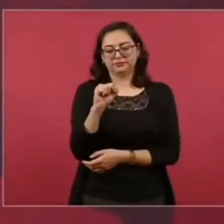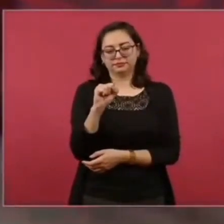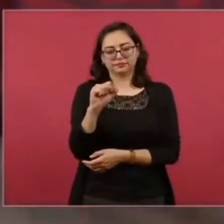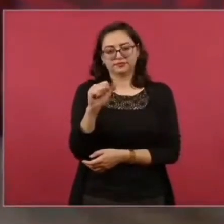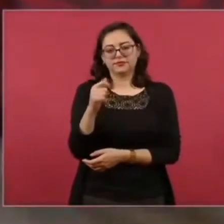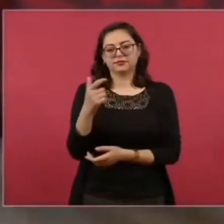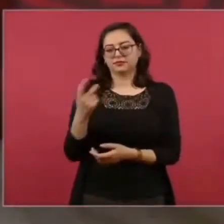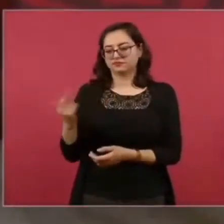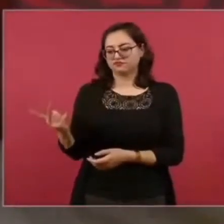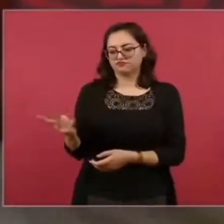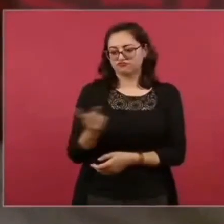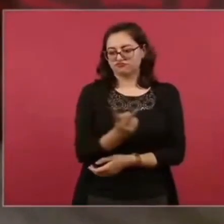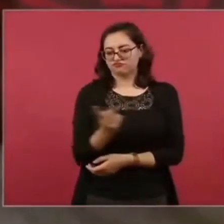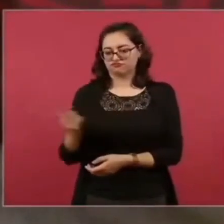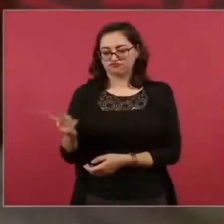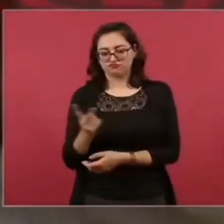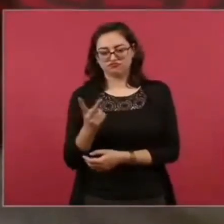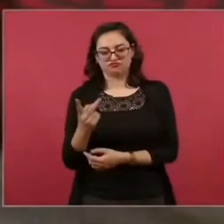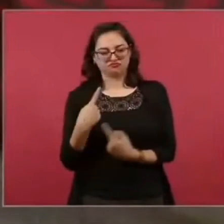después de